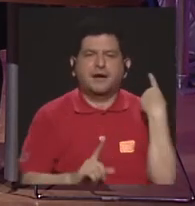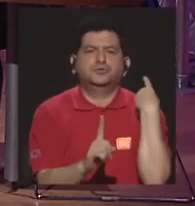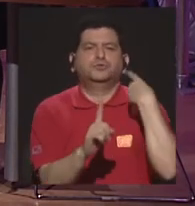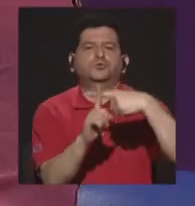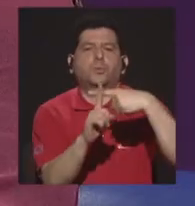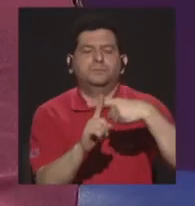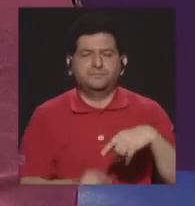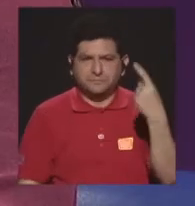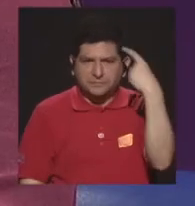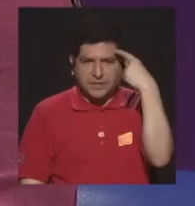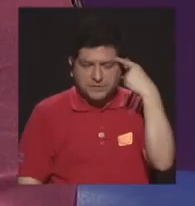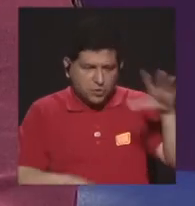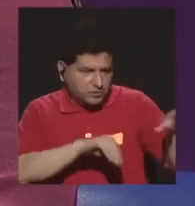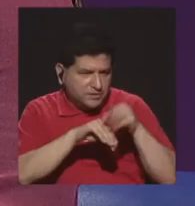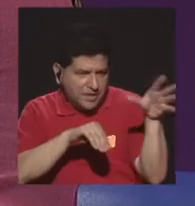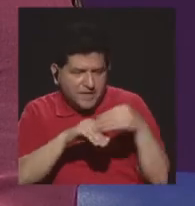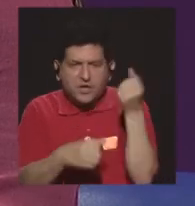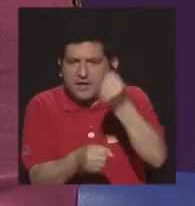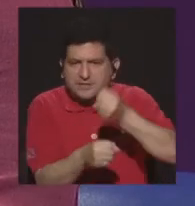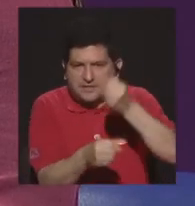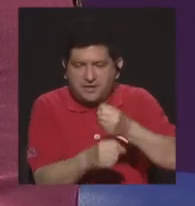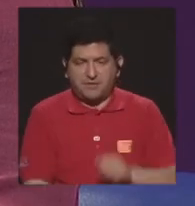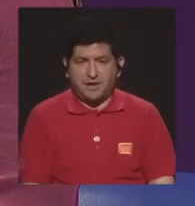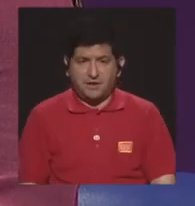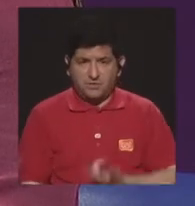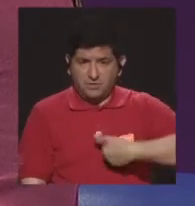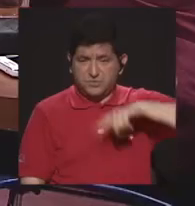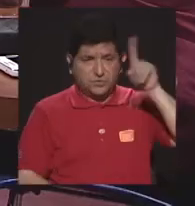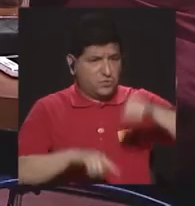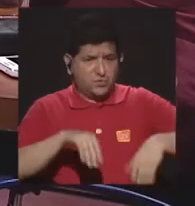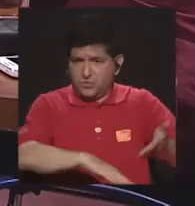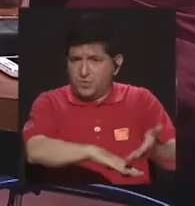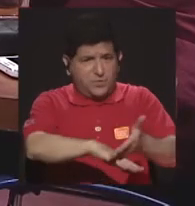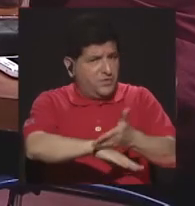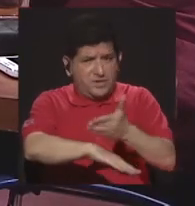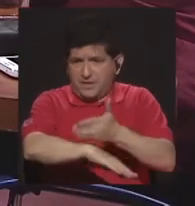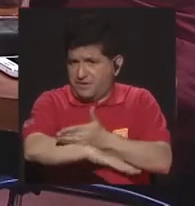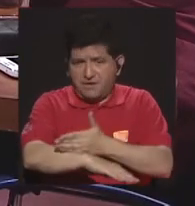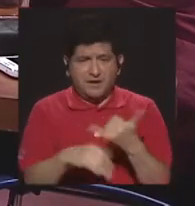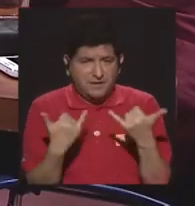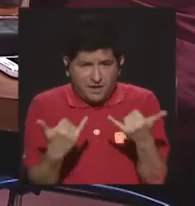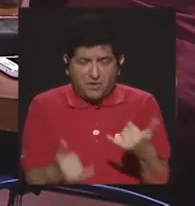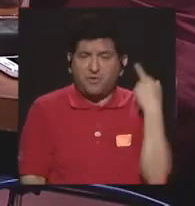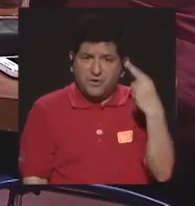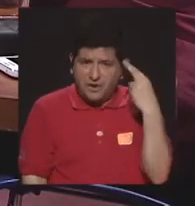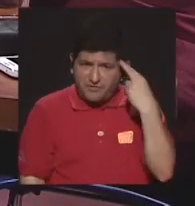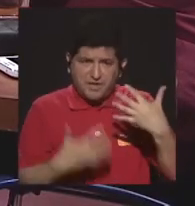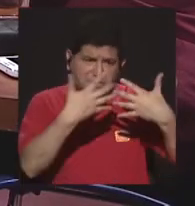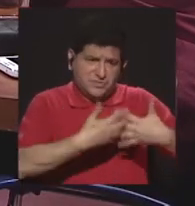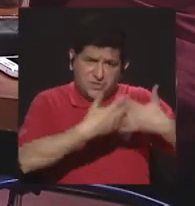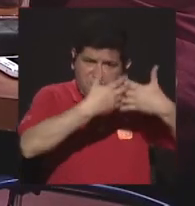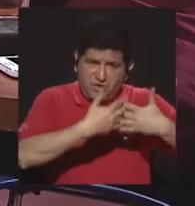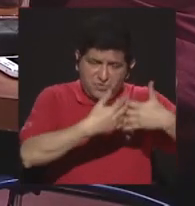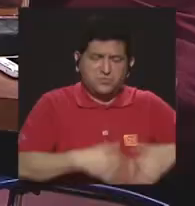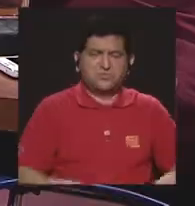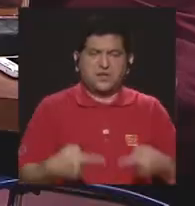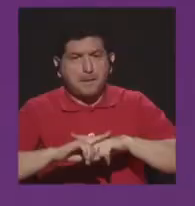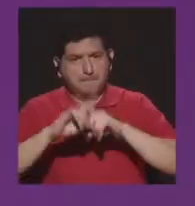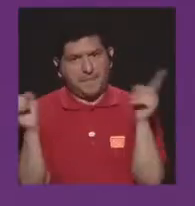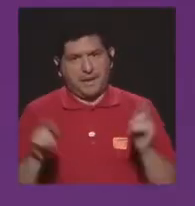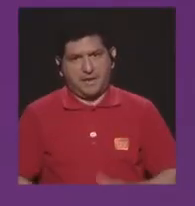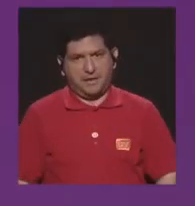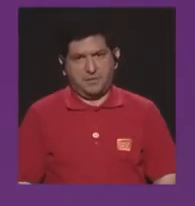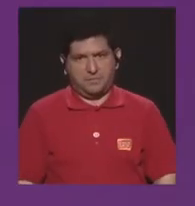afirmativa de sumarse a esta tarea. Si no hemos logrado avances significativos es porque los industriales se han opuesto a